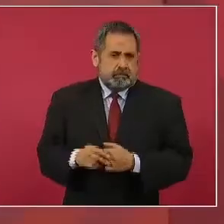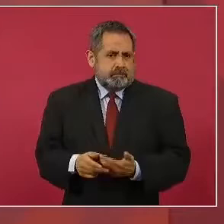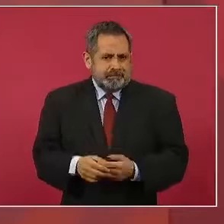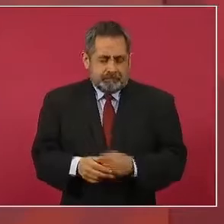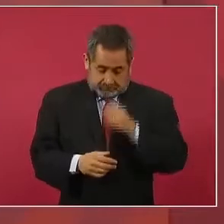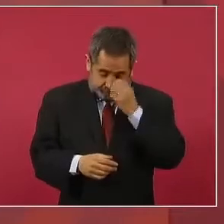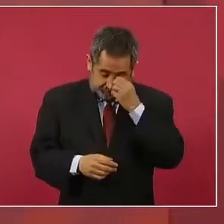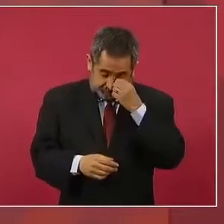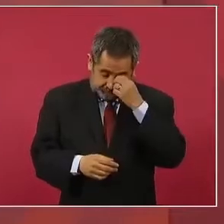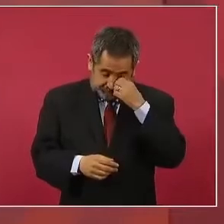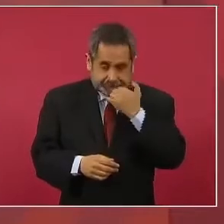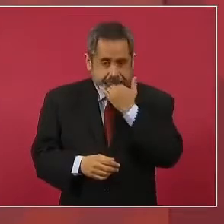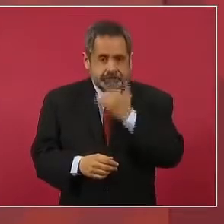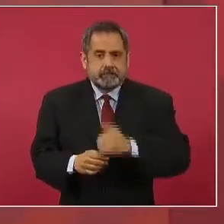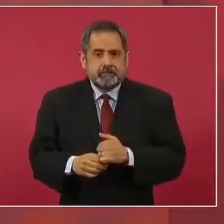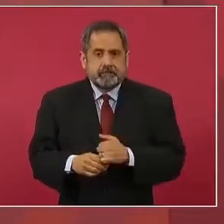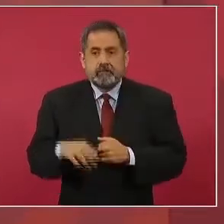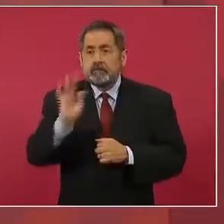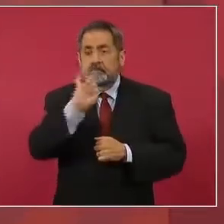Ya que